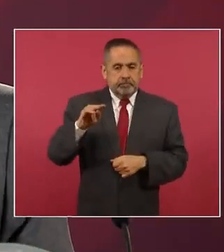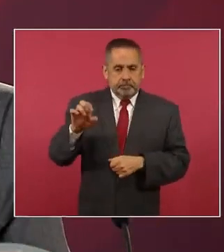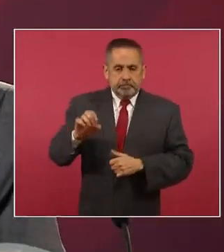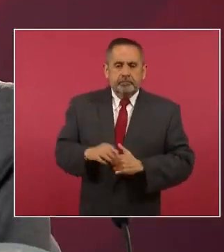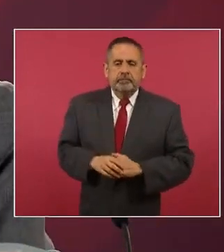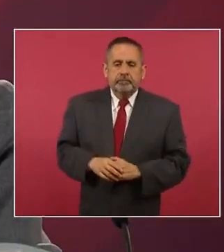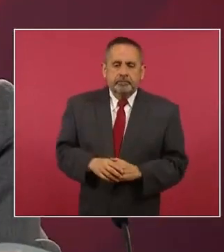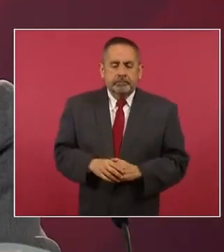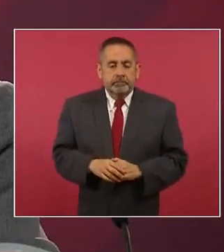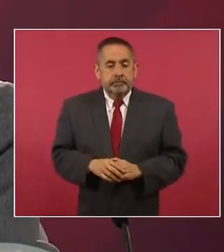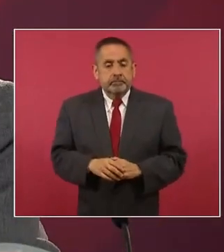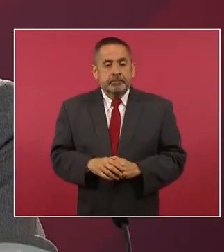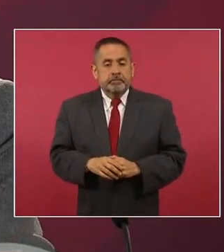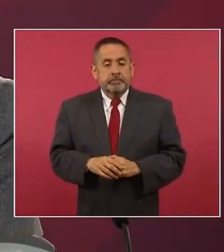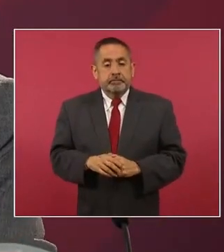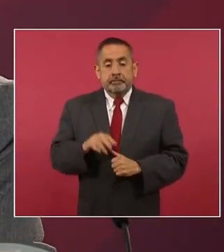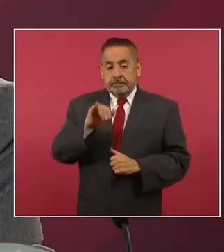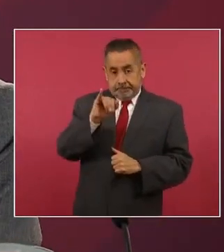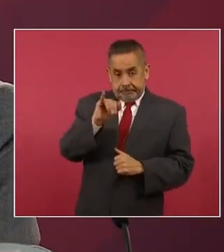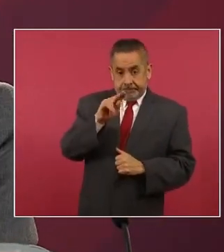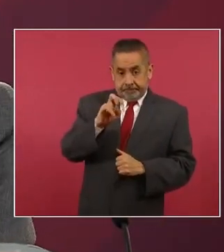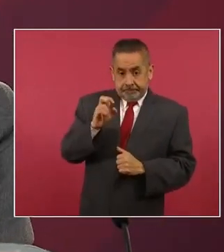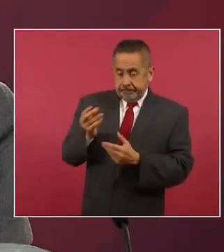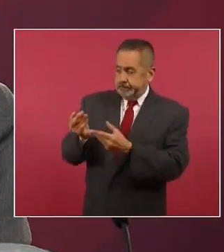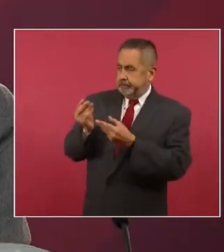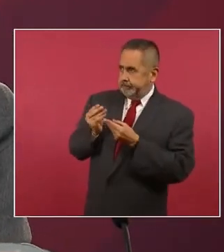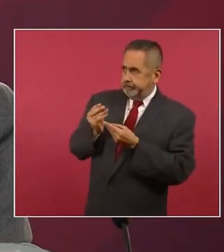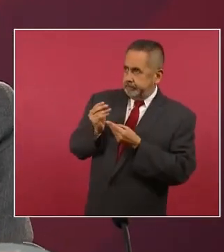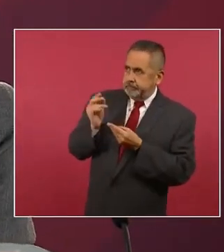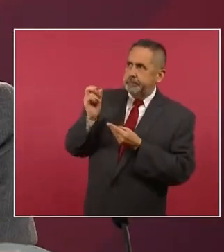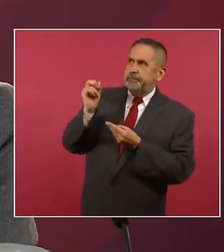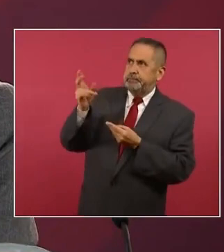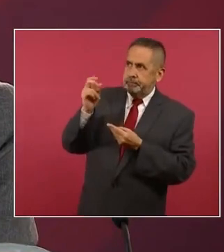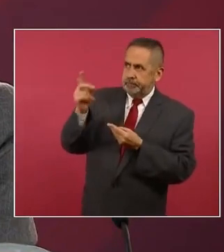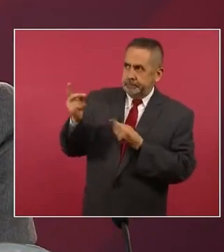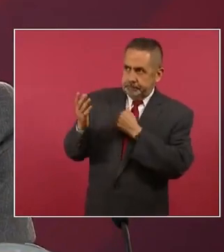el asunto al INE.